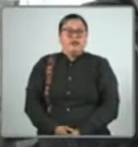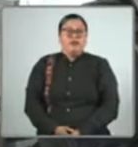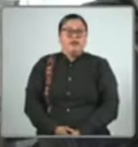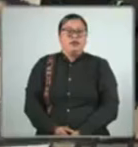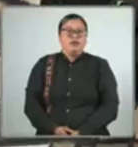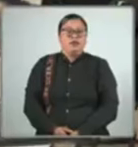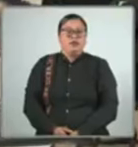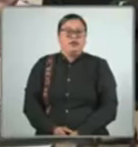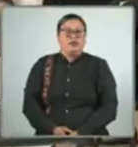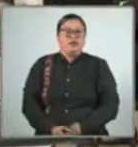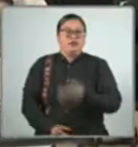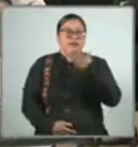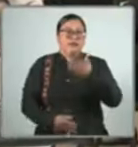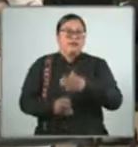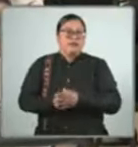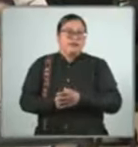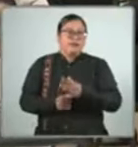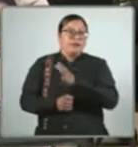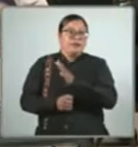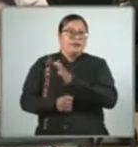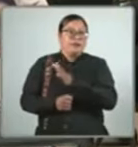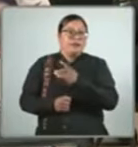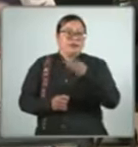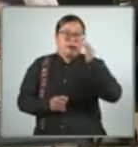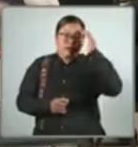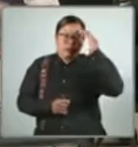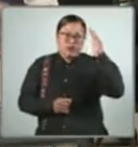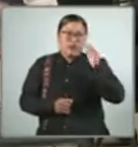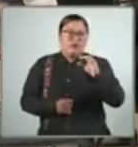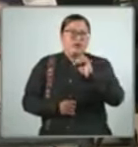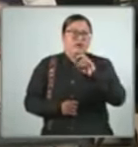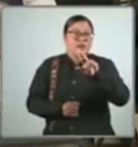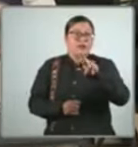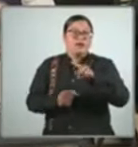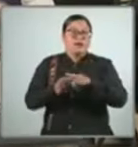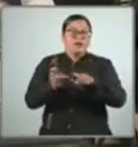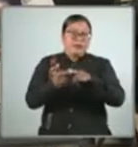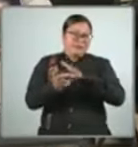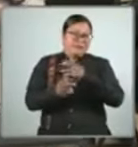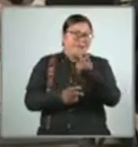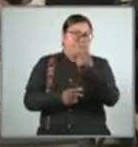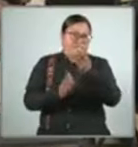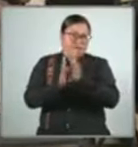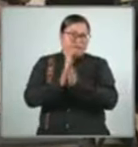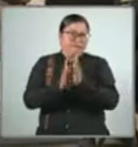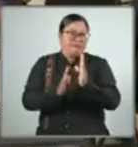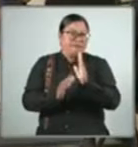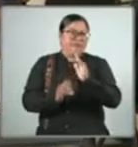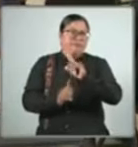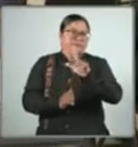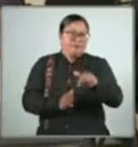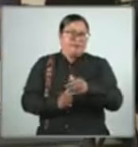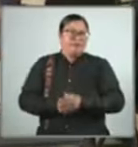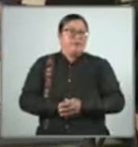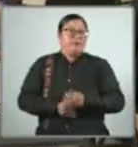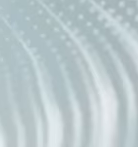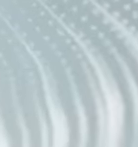Muy bien, bueno, teníamos pendiente al señor Omar Colmenares, de aquel lado también habían levantado la mano, por favor, y ya después venimos con